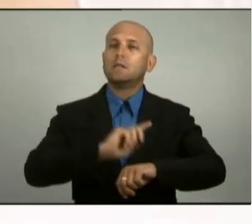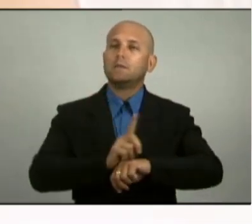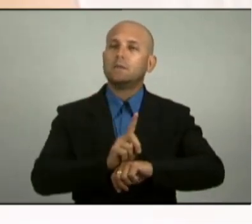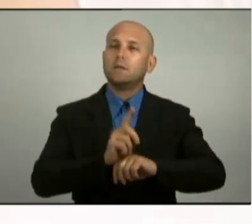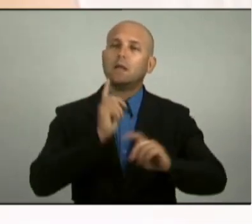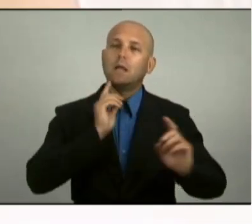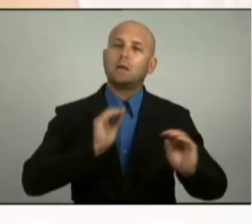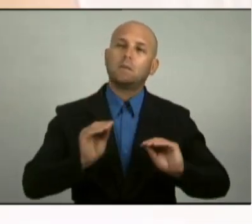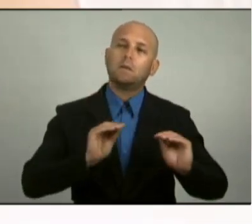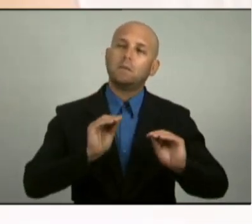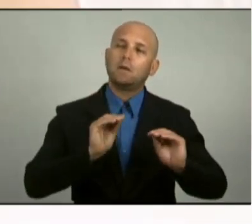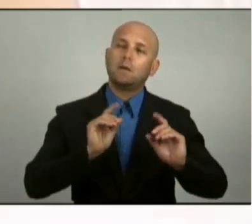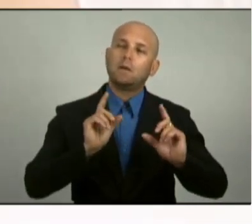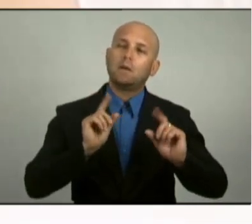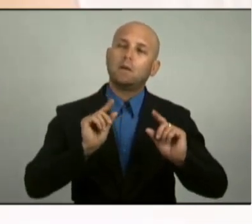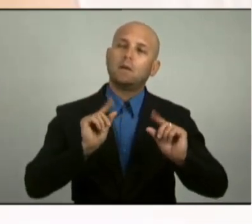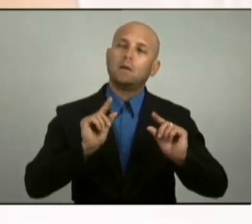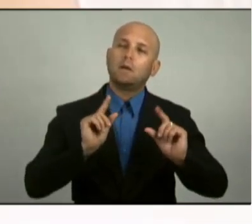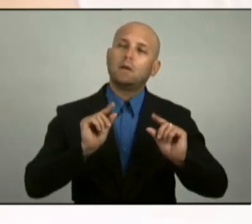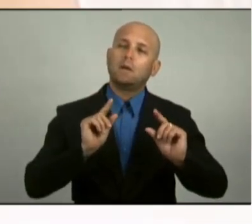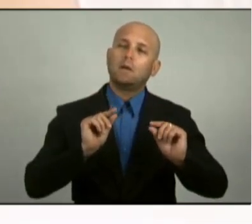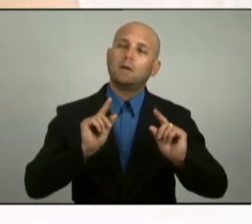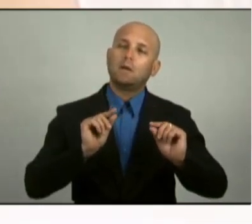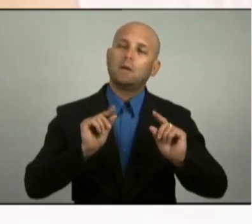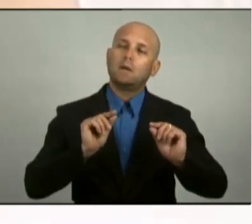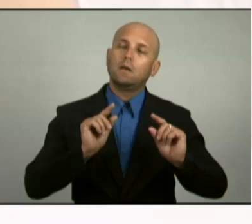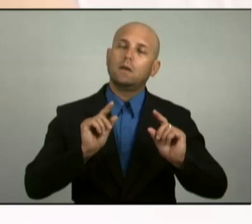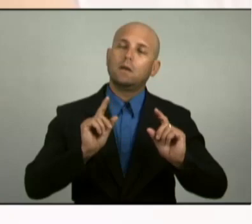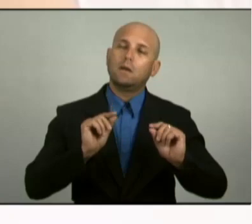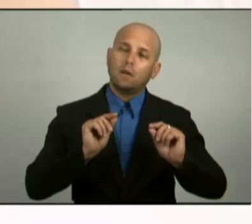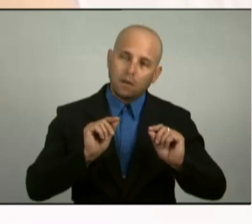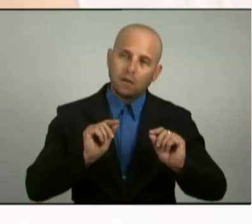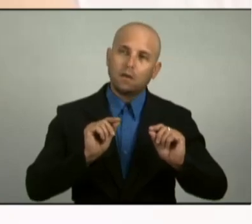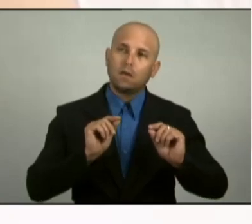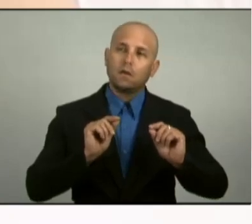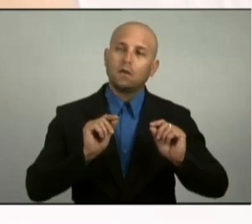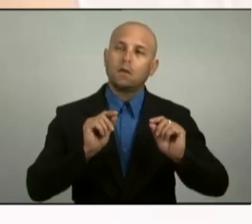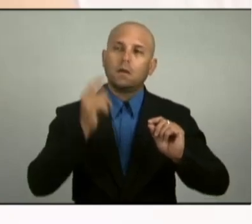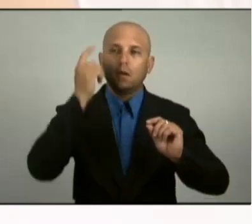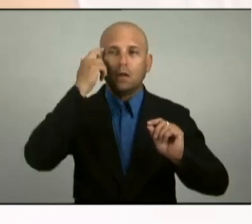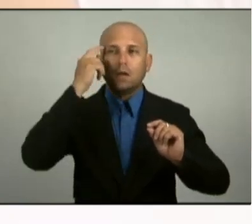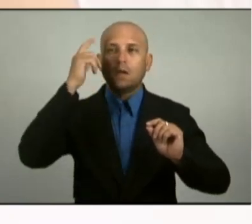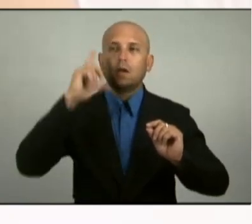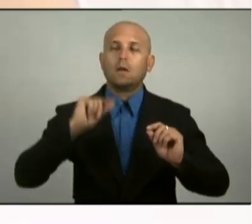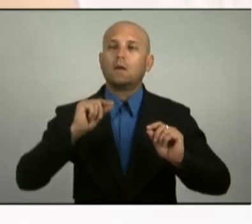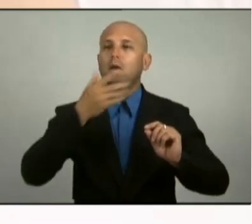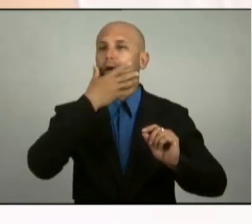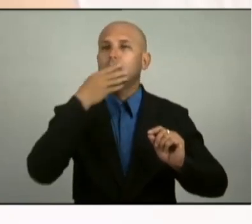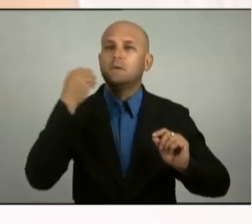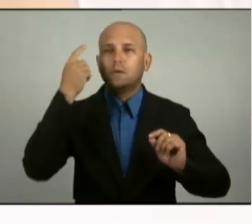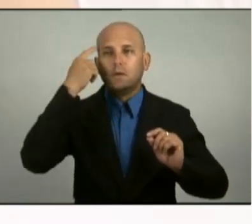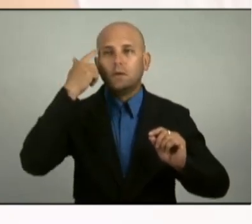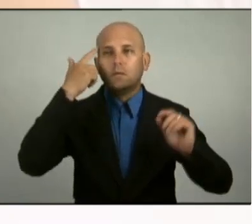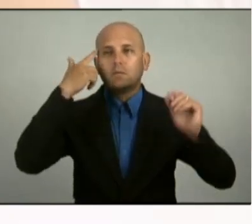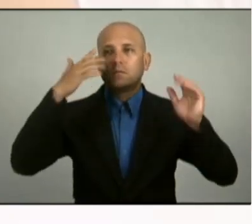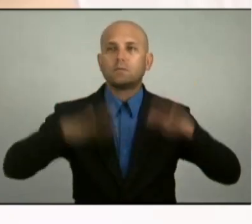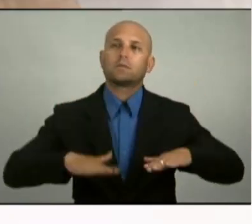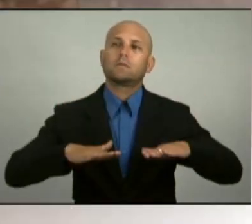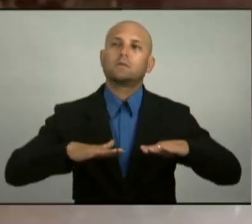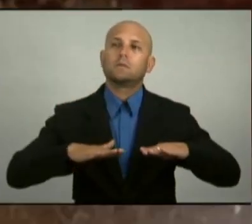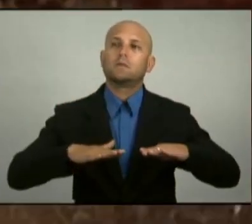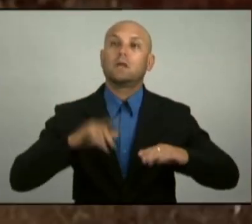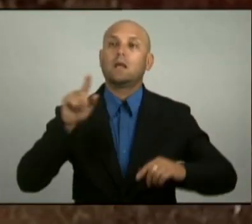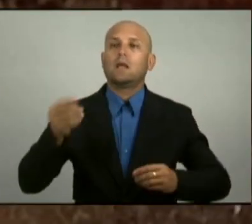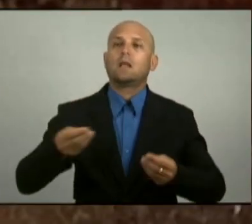el cual se pasa del estado de vigilia al del sueño con una progresiva disminución de la conciencia a lo largo de esta fase Es normal que se produzcan